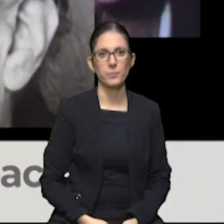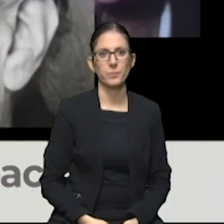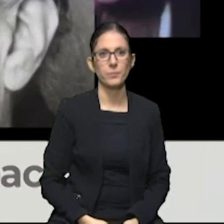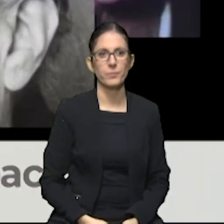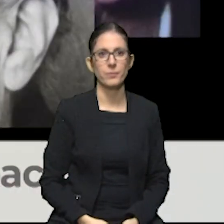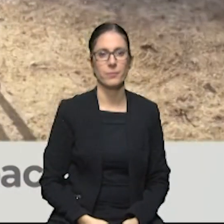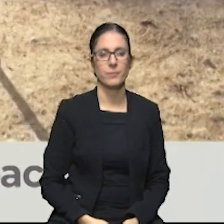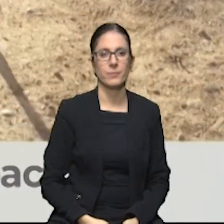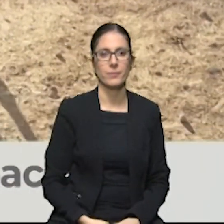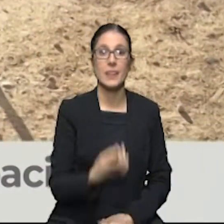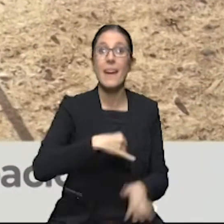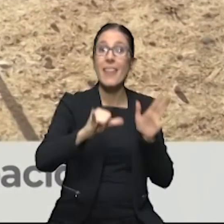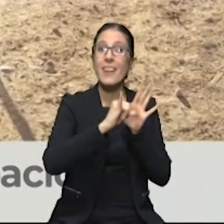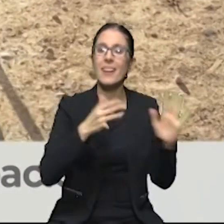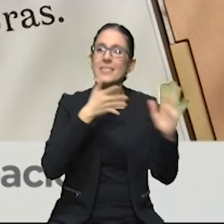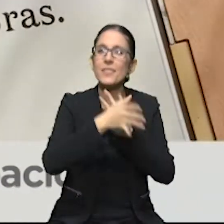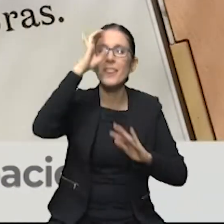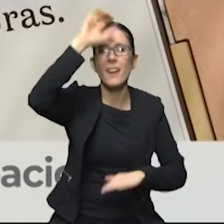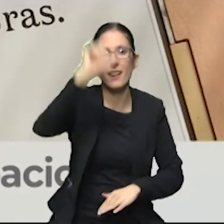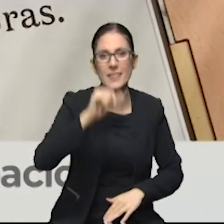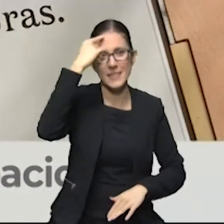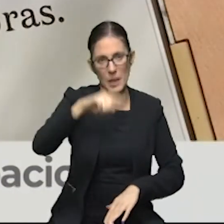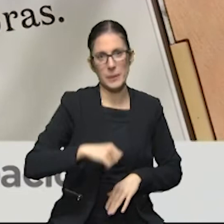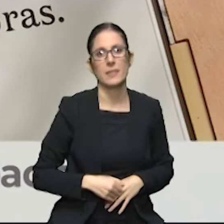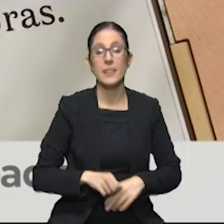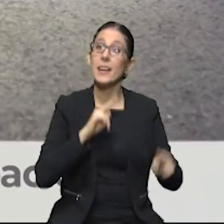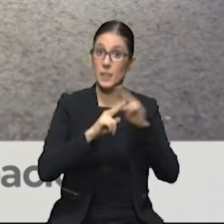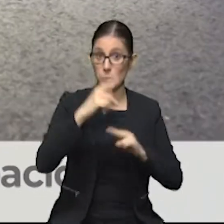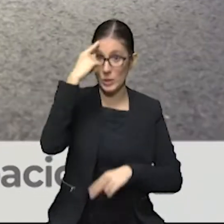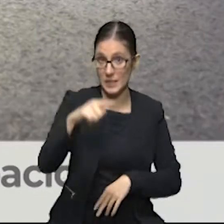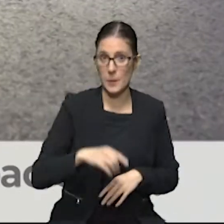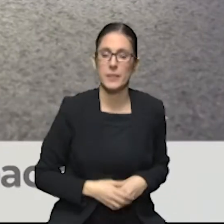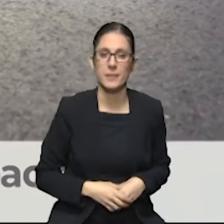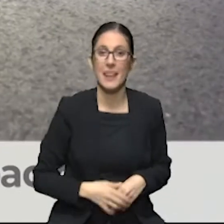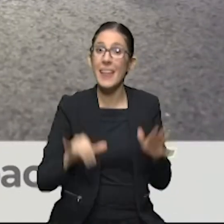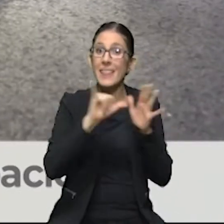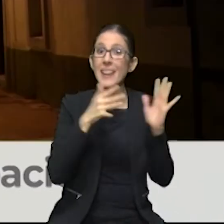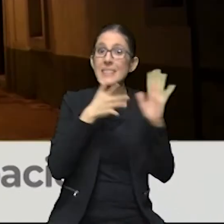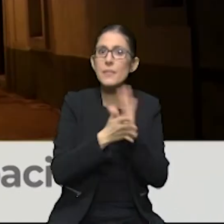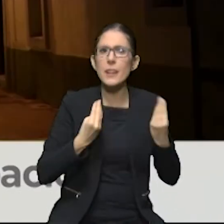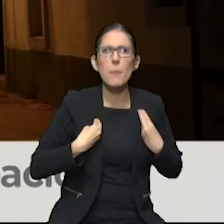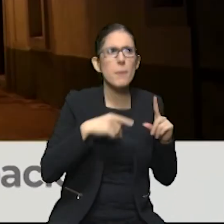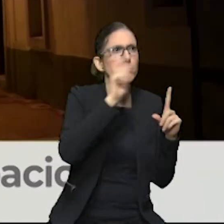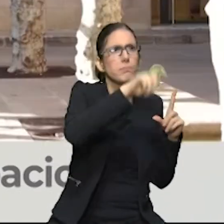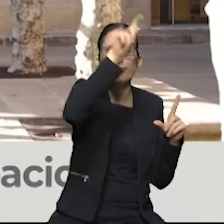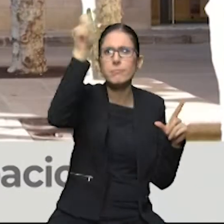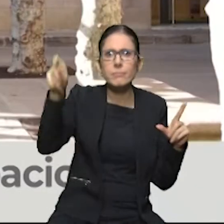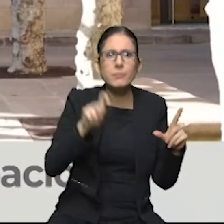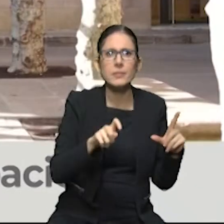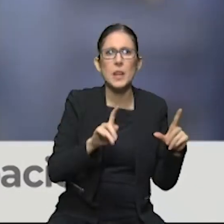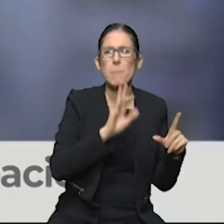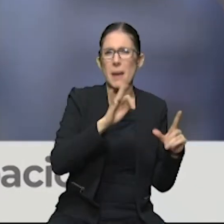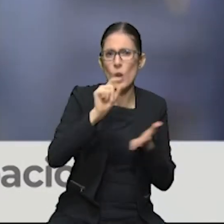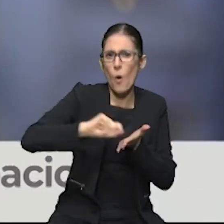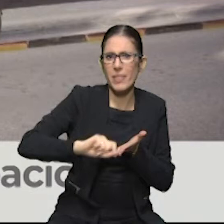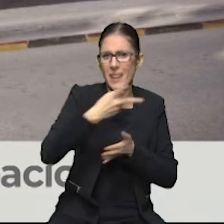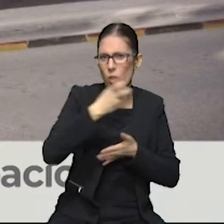Estar cerca es saber escuchar, saber responder. Estar cerca es vivir aquí y aquí y convivir en